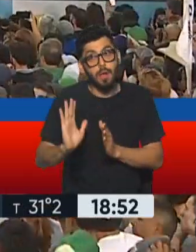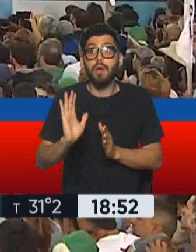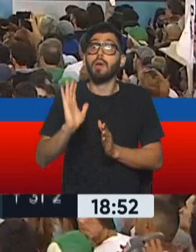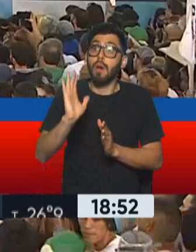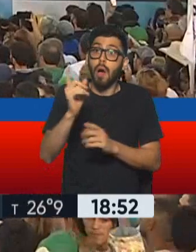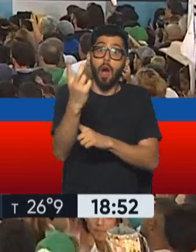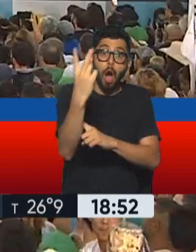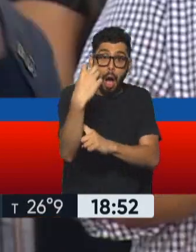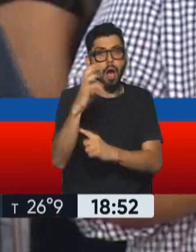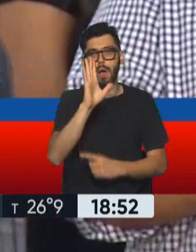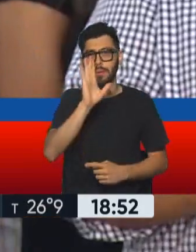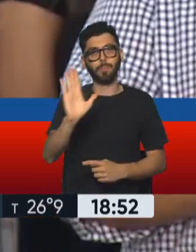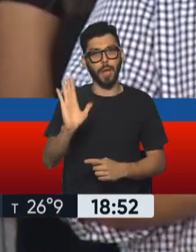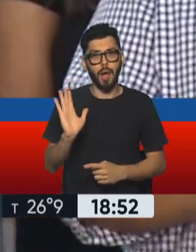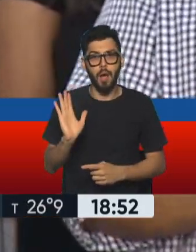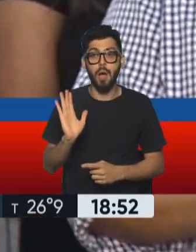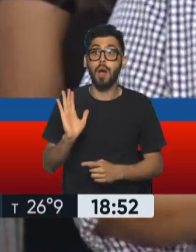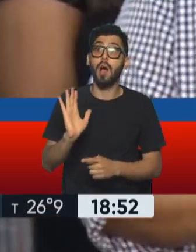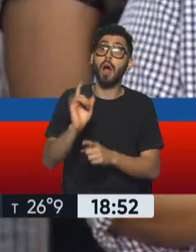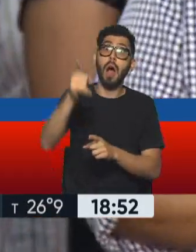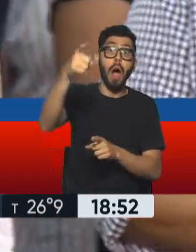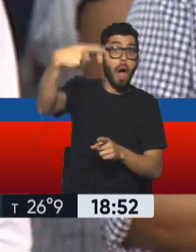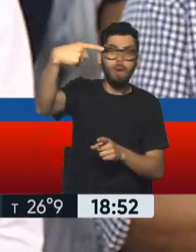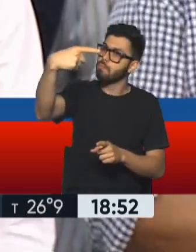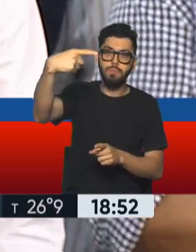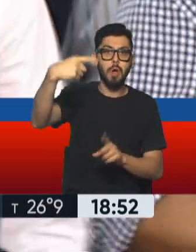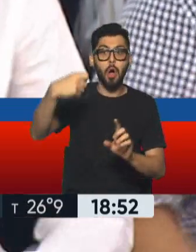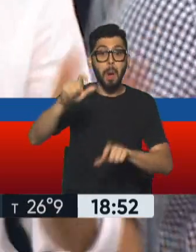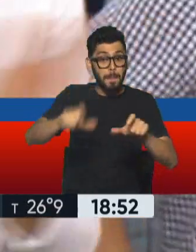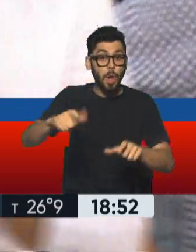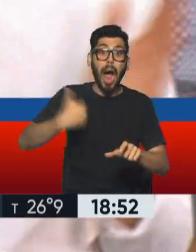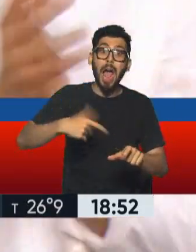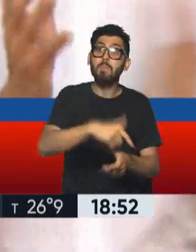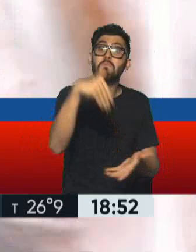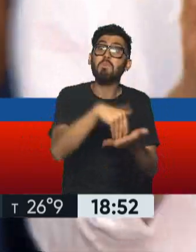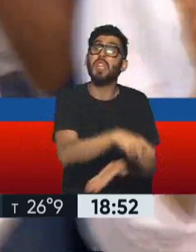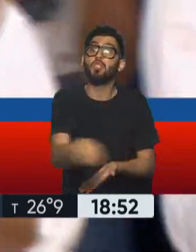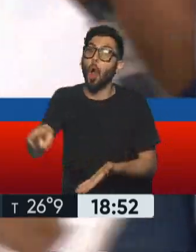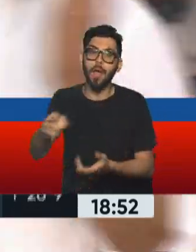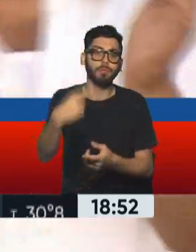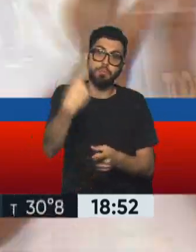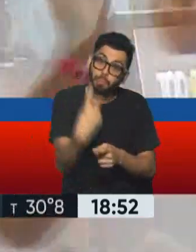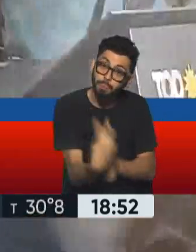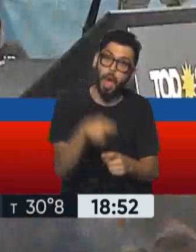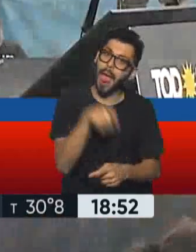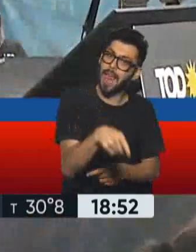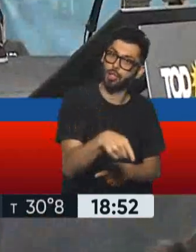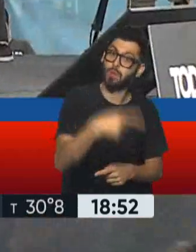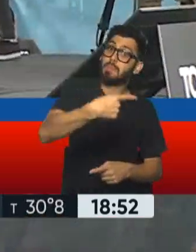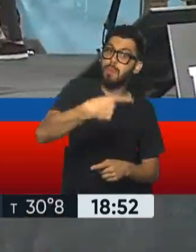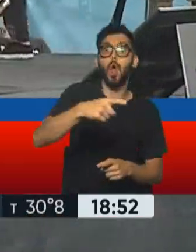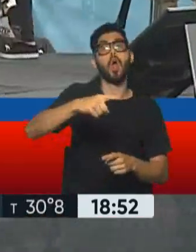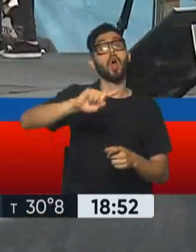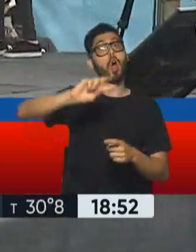para cobrar, porque antes que ustedes hay millones de argentinos que tienen que cobrar. Y segundo,